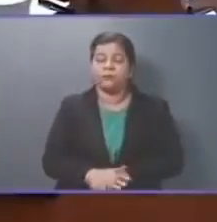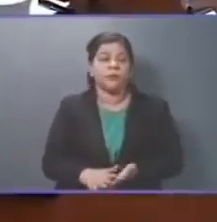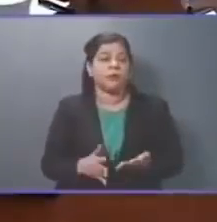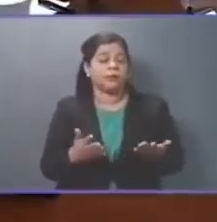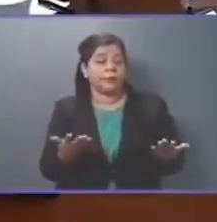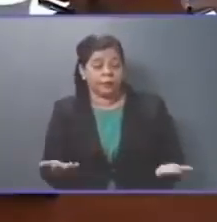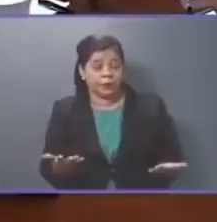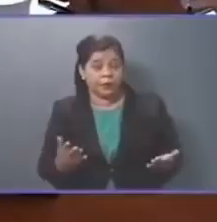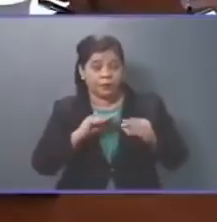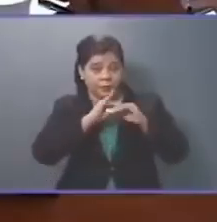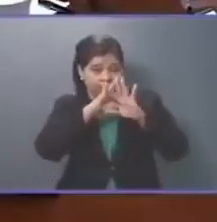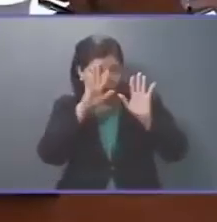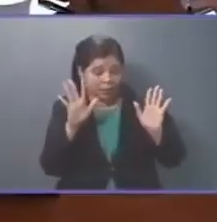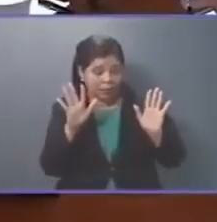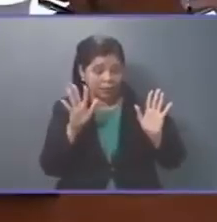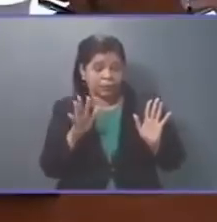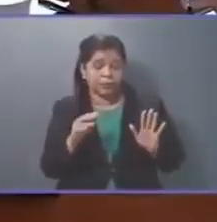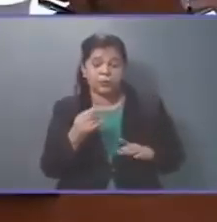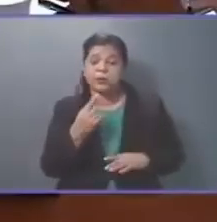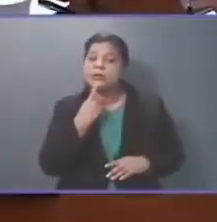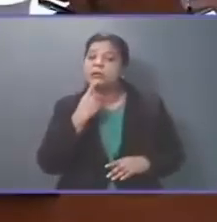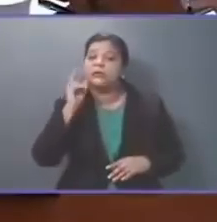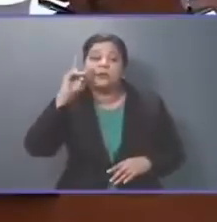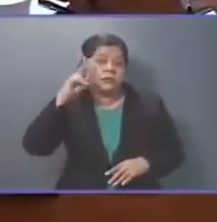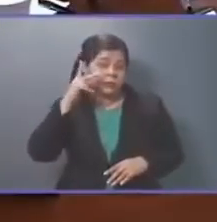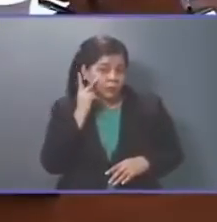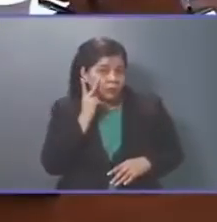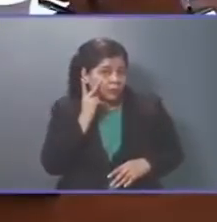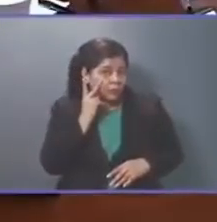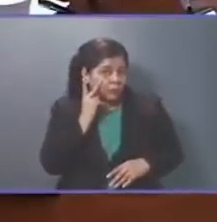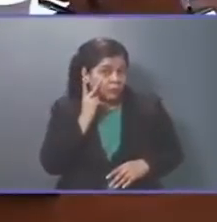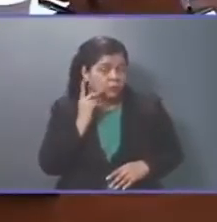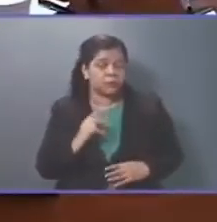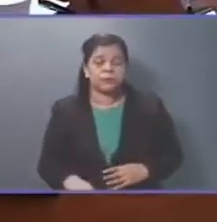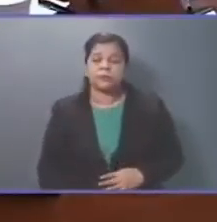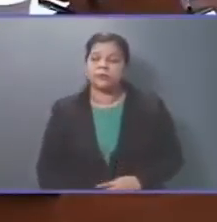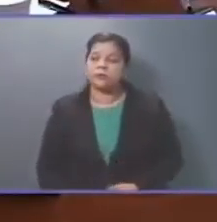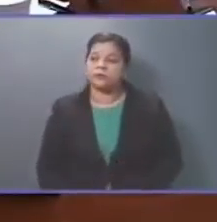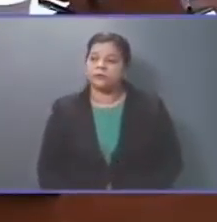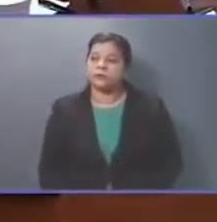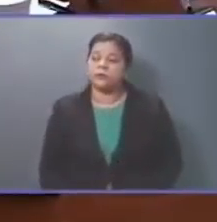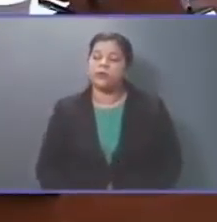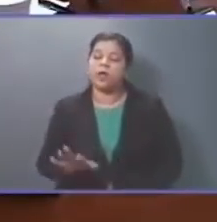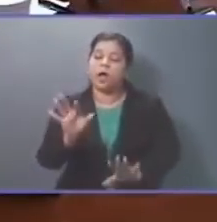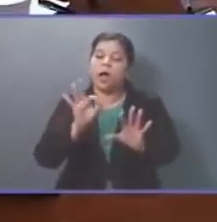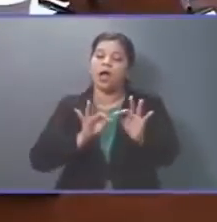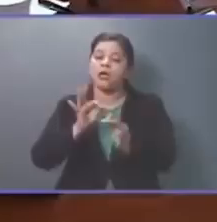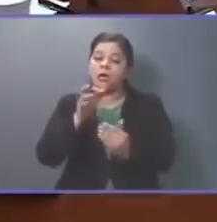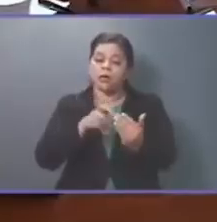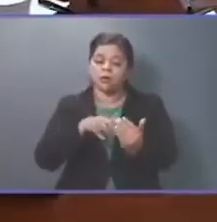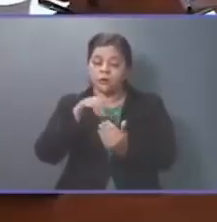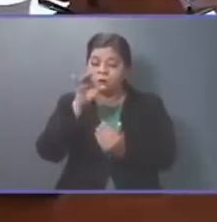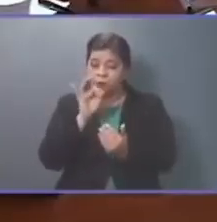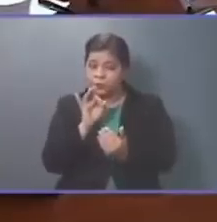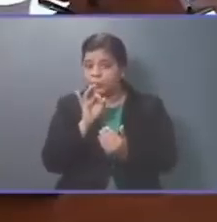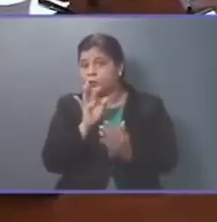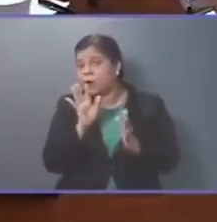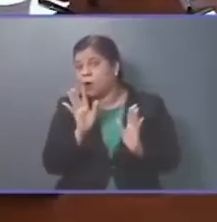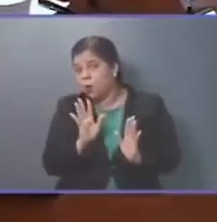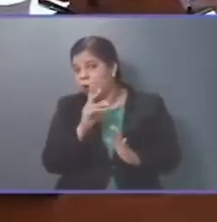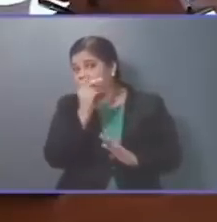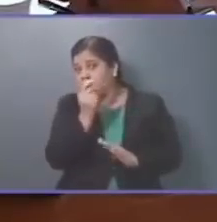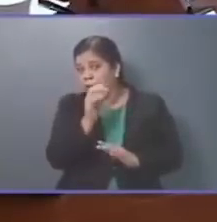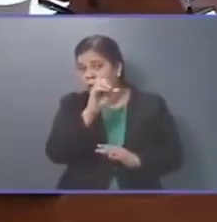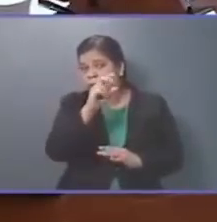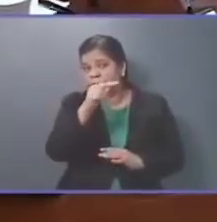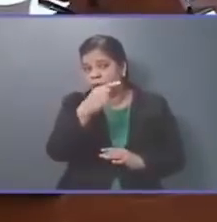que así queda más claro, magistrado, quiere decir que hay expedientes o hay fondos que se otorgaron